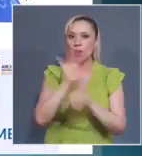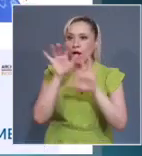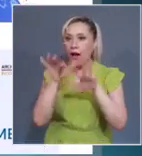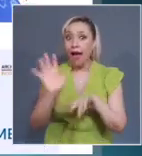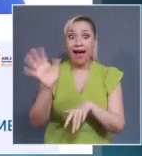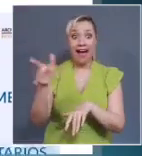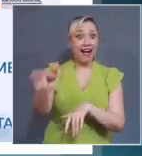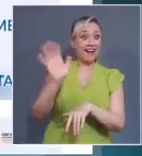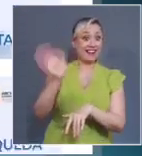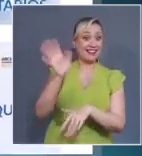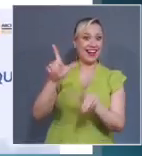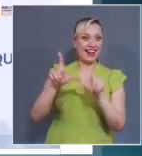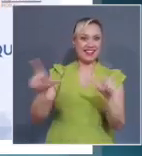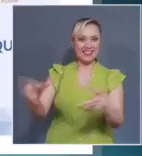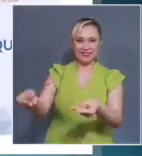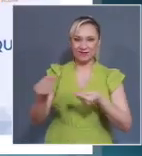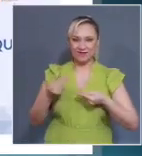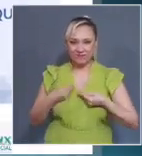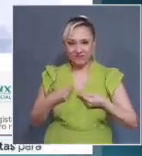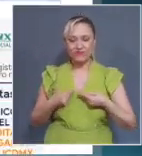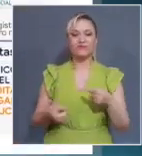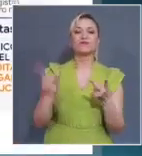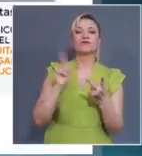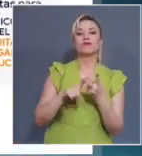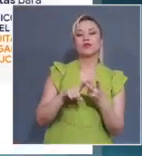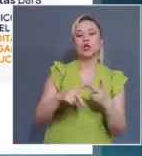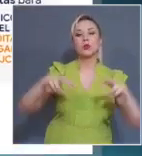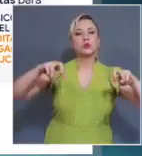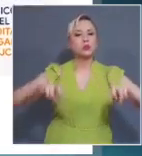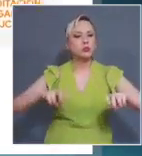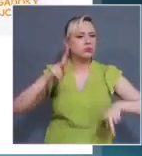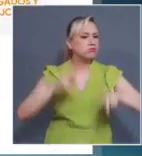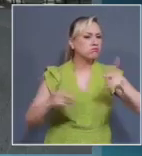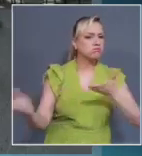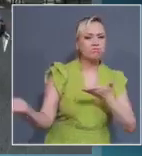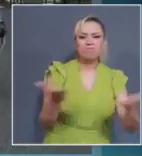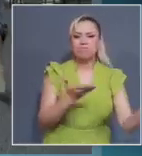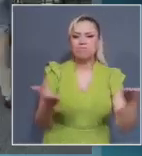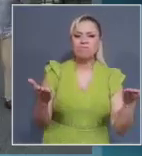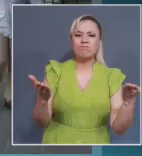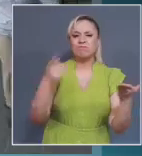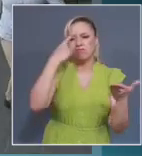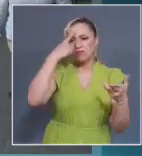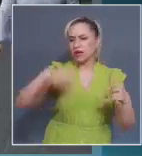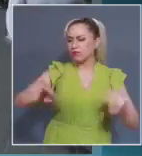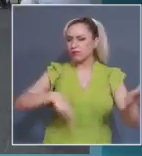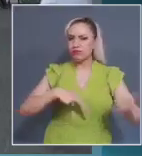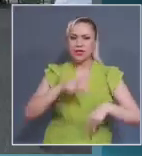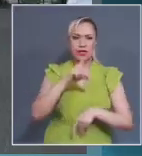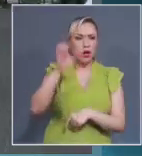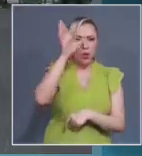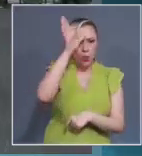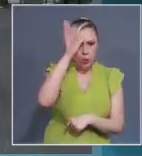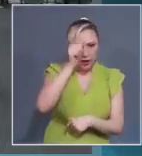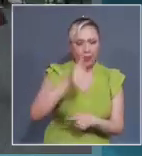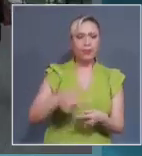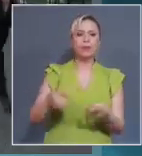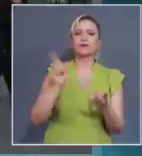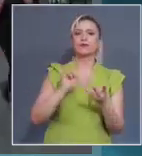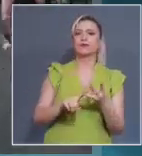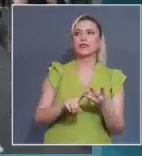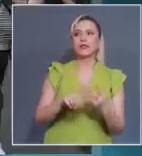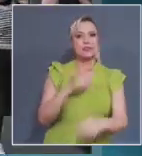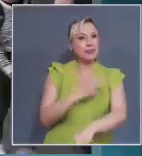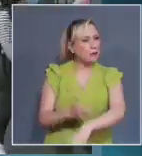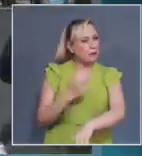para mediación y facilitación en línea, entre otros trámites. Para el canal del Poder Judicial de la Federación,